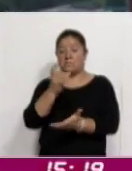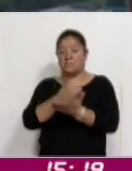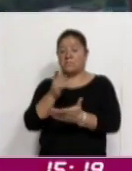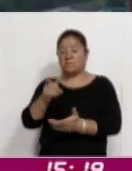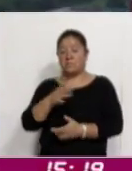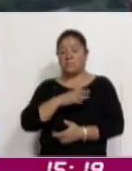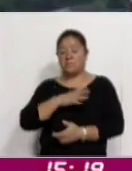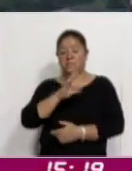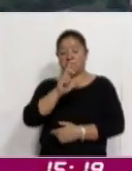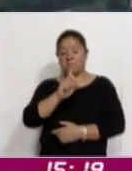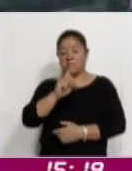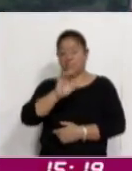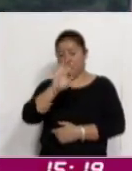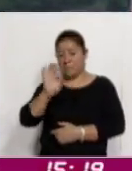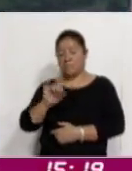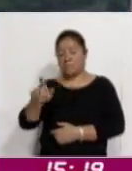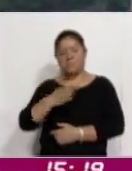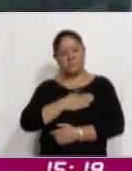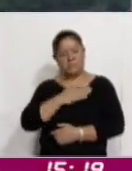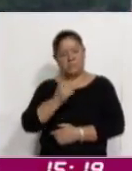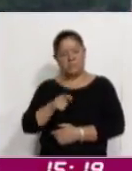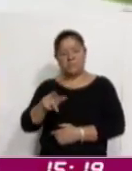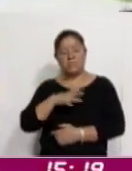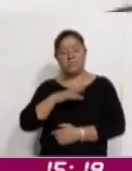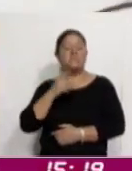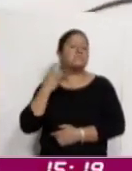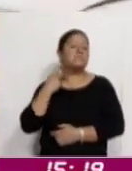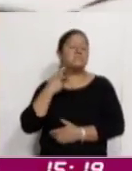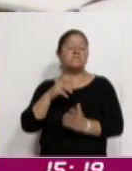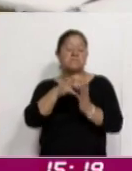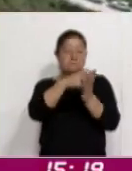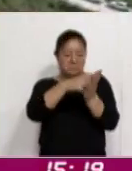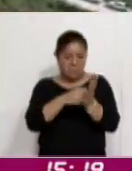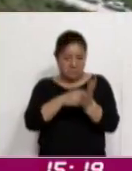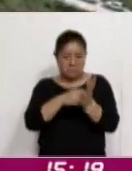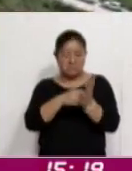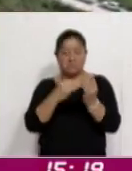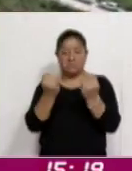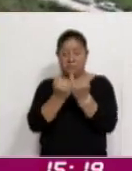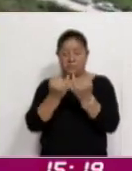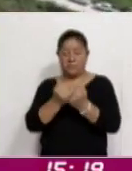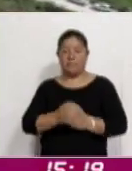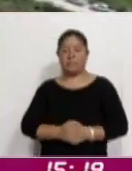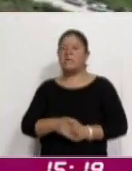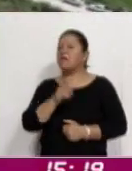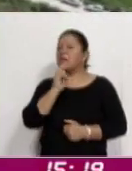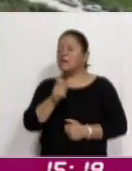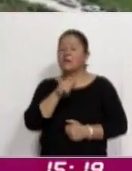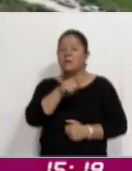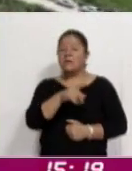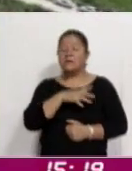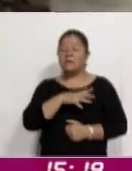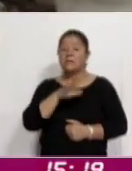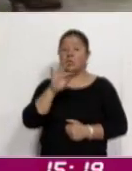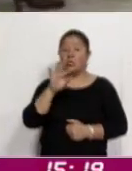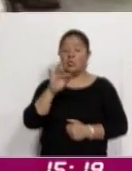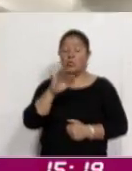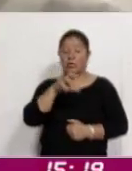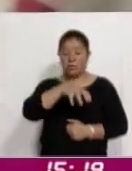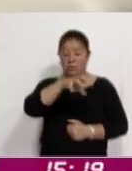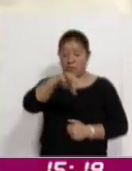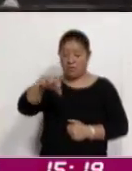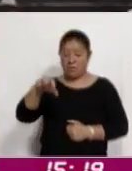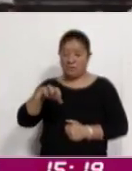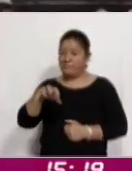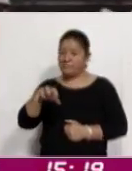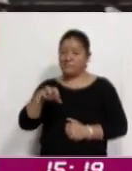de 30%, además de que tendrá una política de austeridad republicana, lo que implicará reducir sus 40 filiales, que no